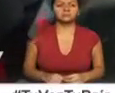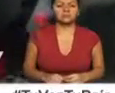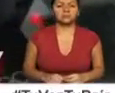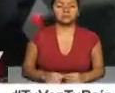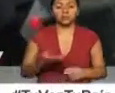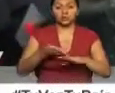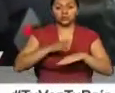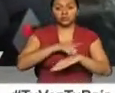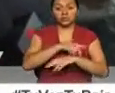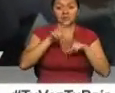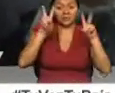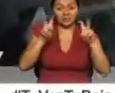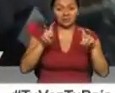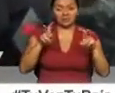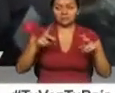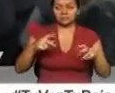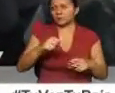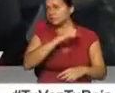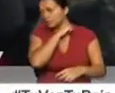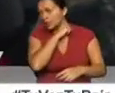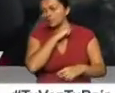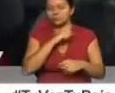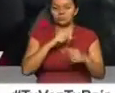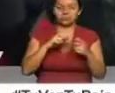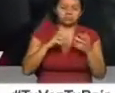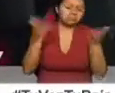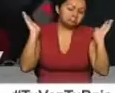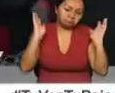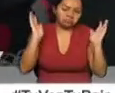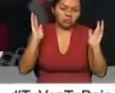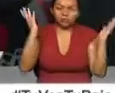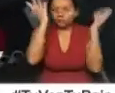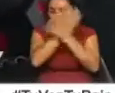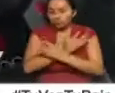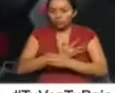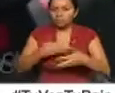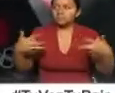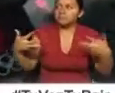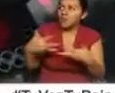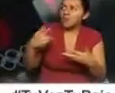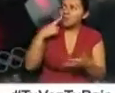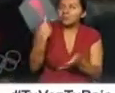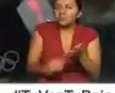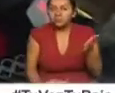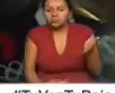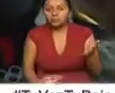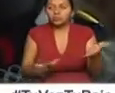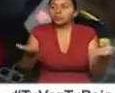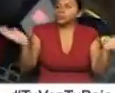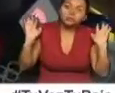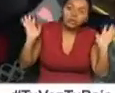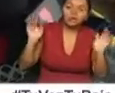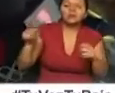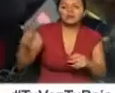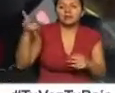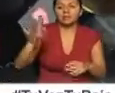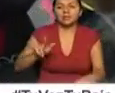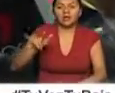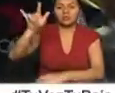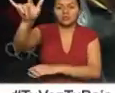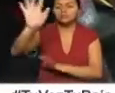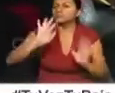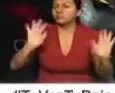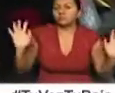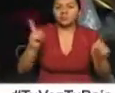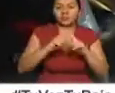Sobre los hechos no nos vamos a manifestar ahora. Hubo confusión, tenían miedo, no entendían lo que estaba pasando y por qué no pudieron tomar el avión. Es